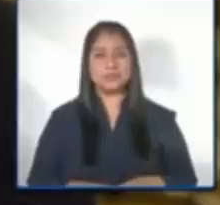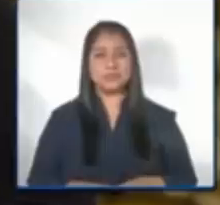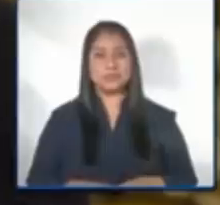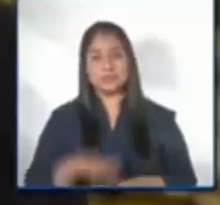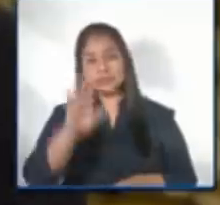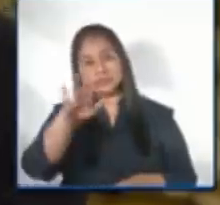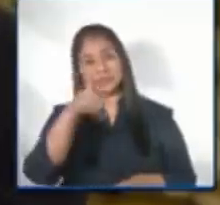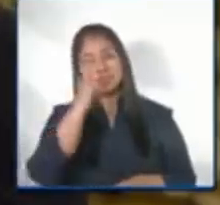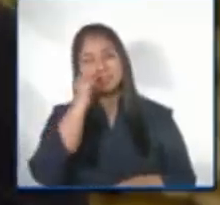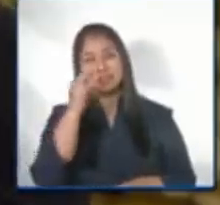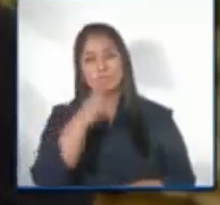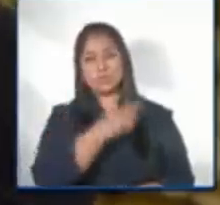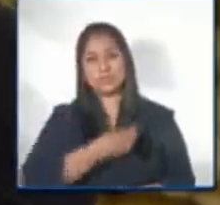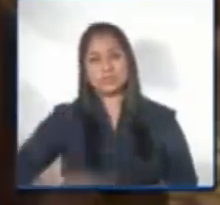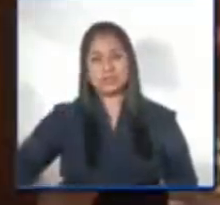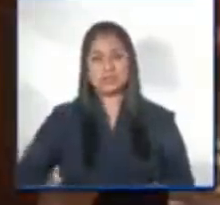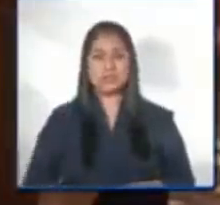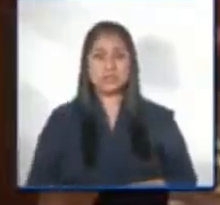Señor presidente,